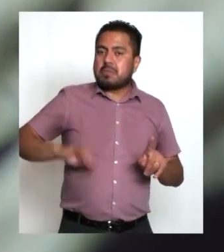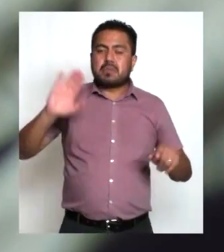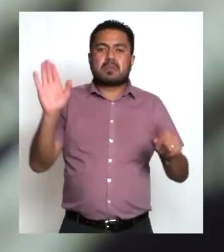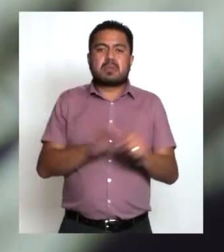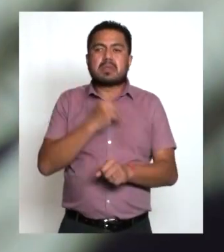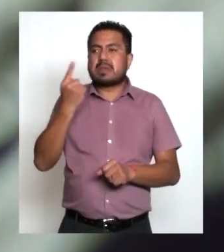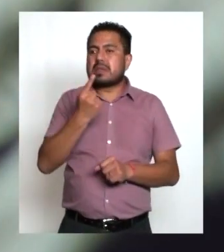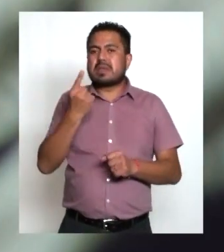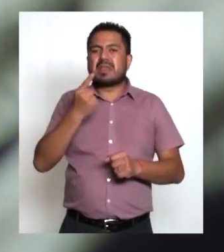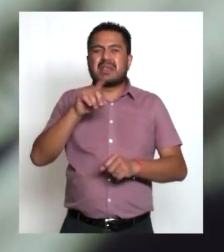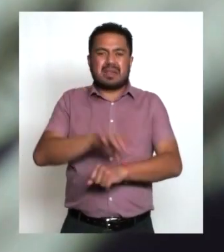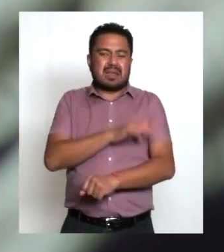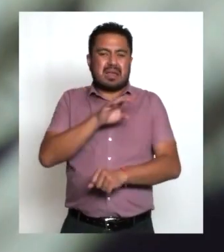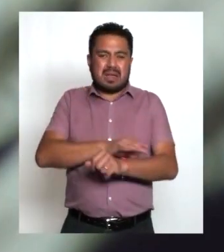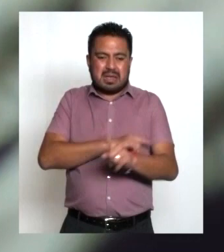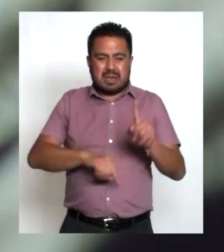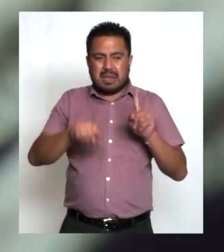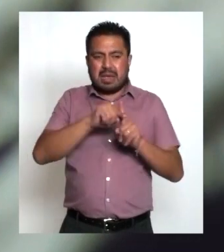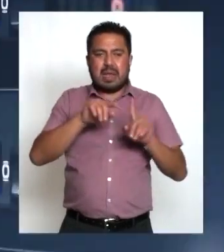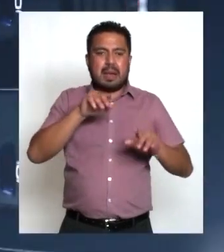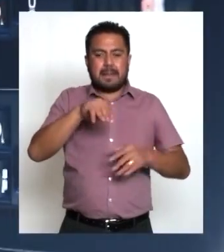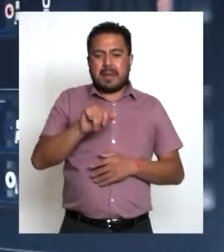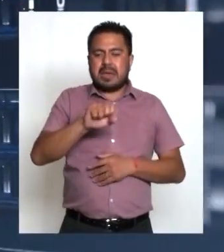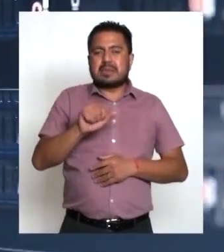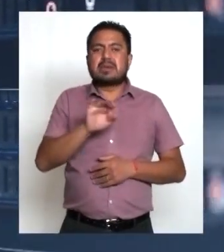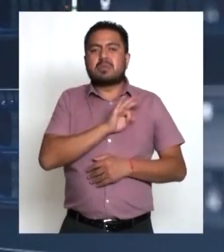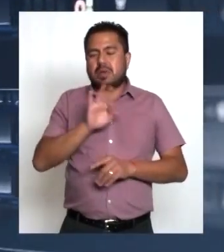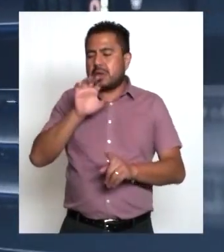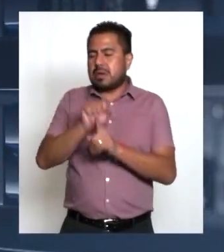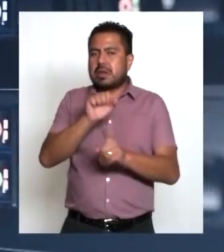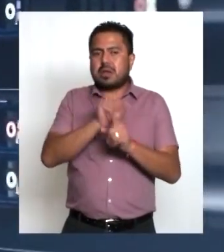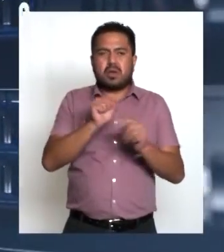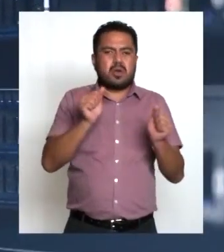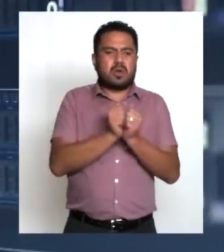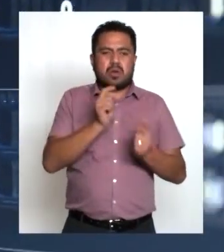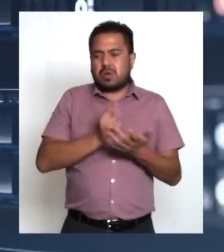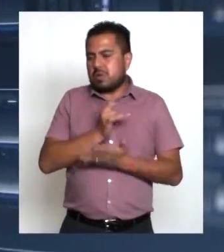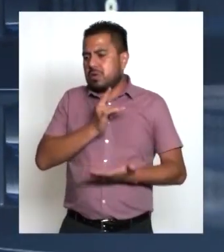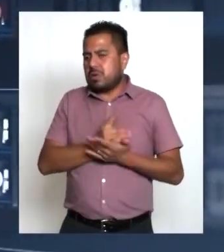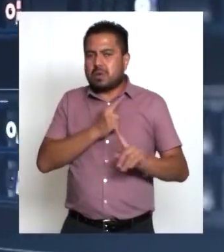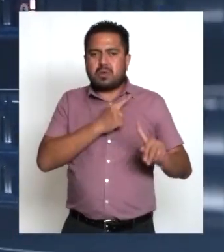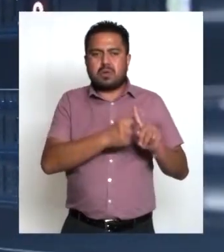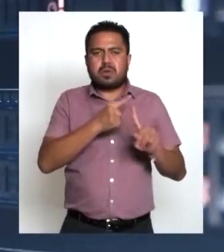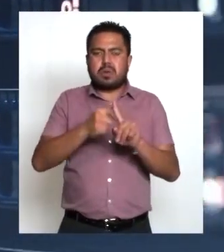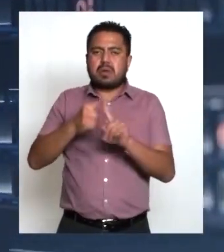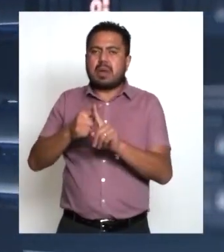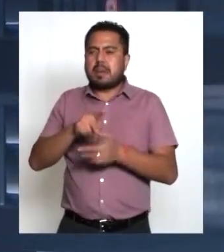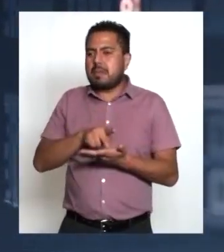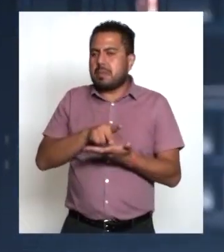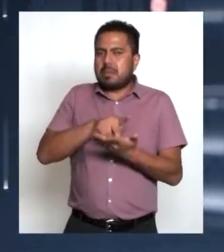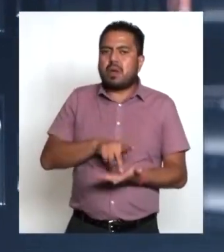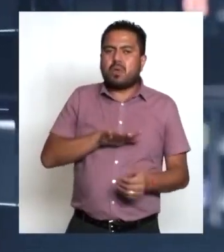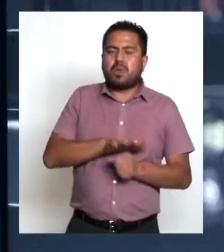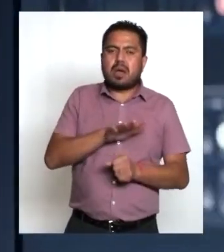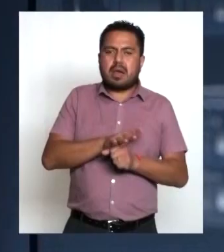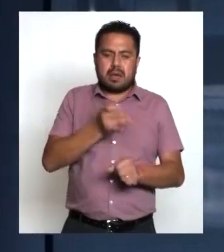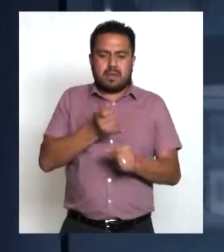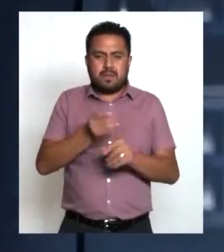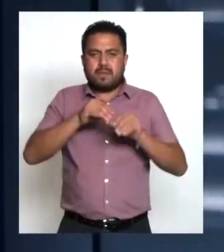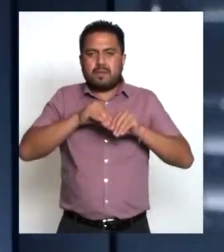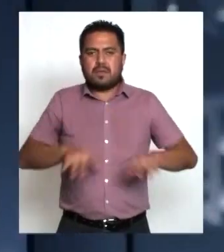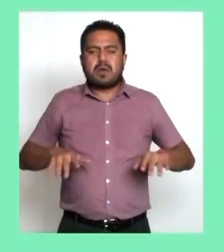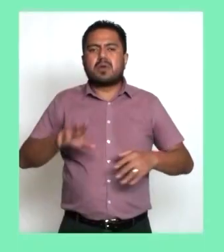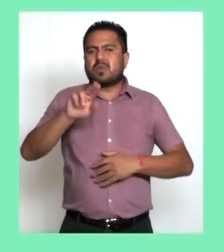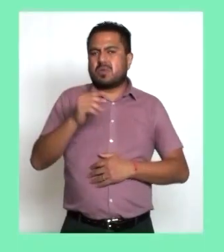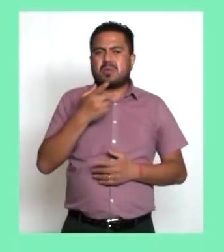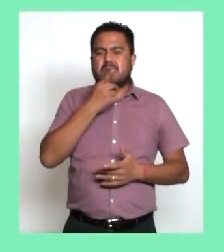interesante, porque dado que los electrones tienen masa, es posible calcular con simples multiplicaciones el peso de cualquier